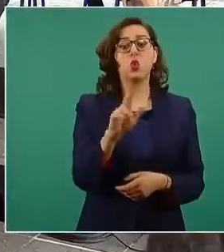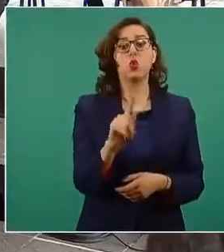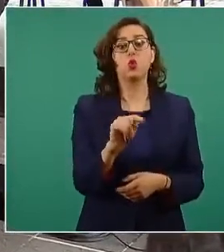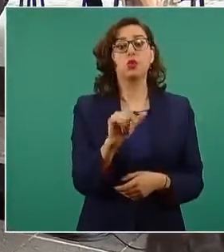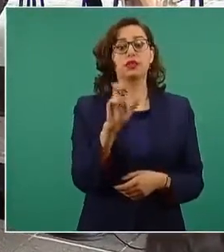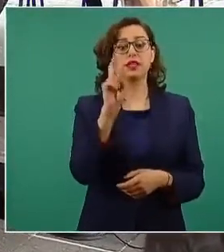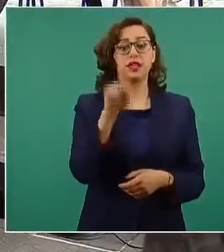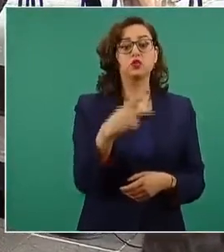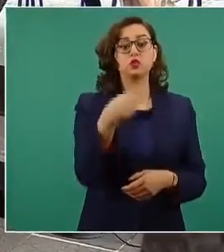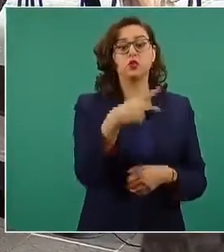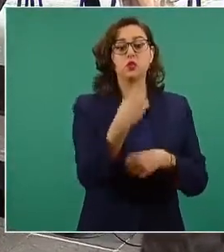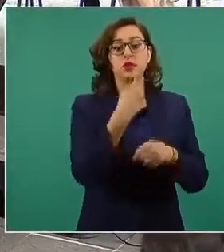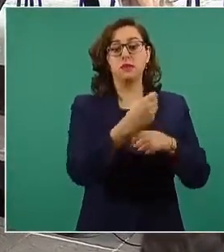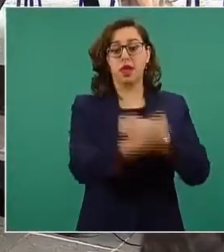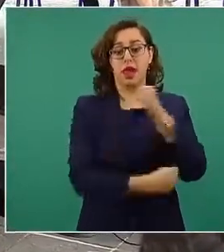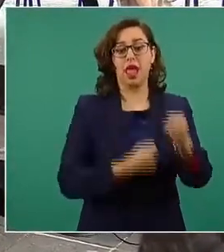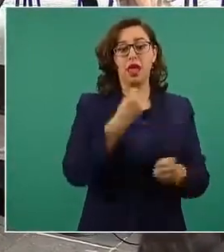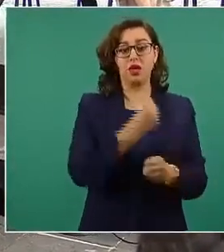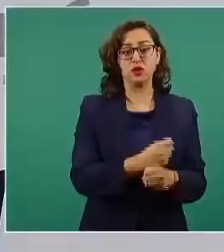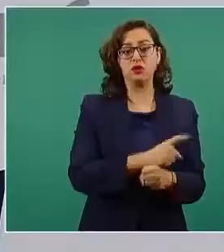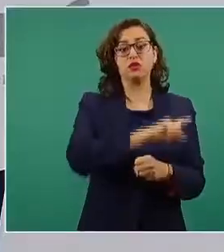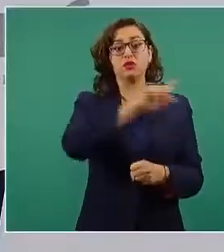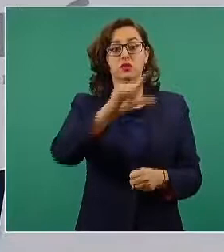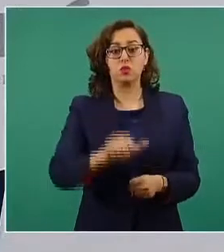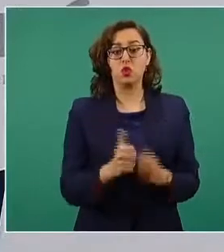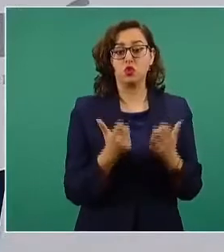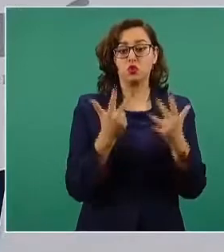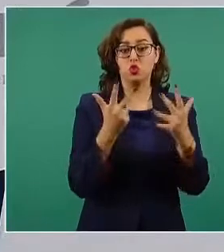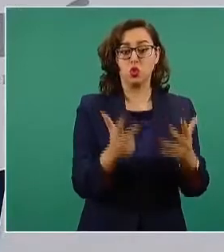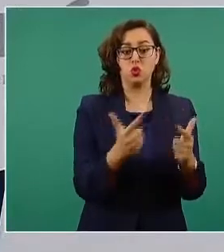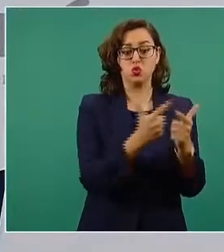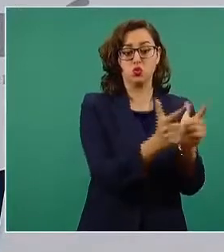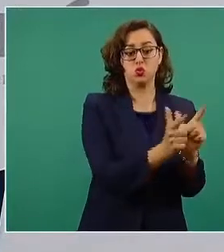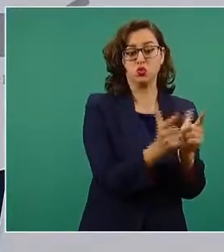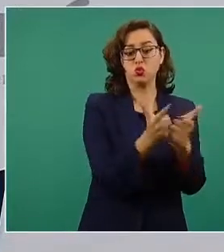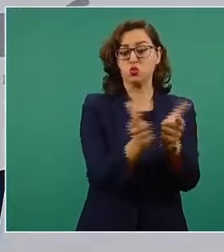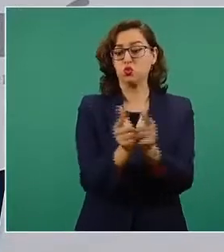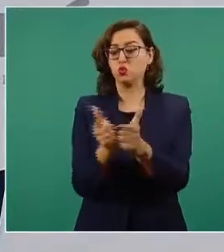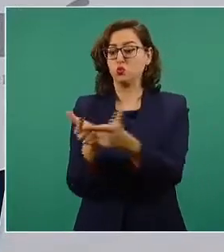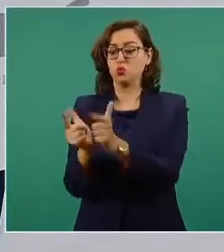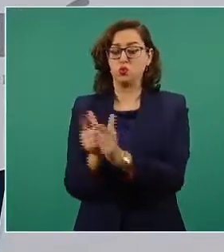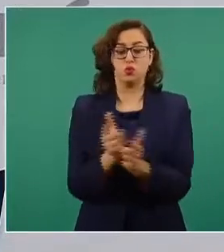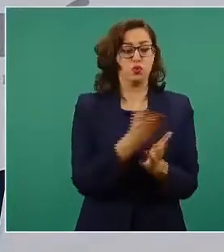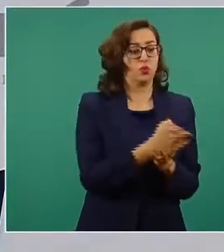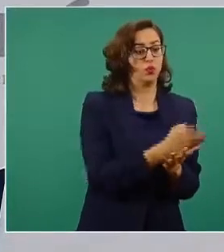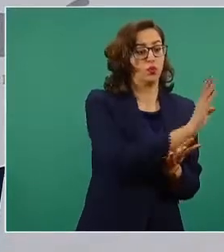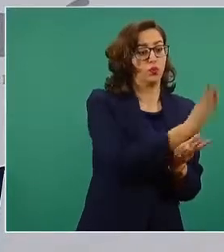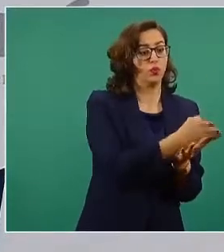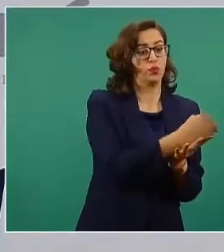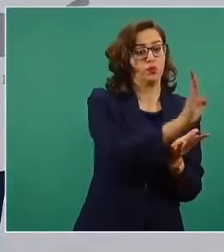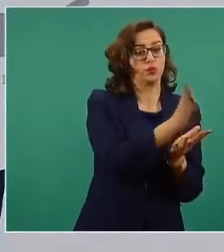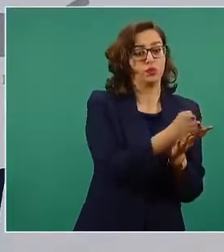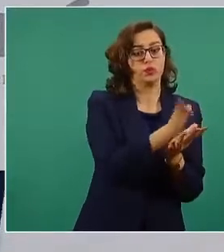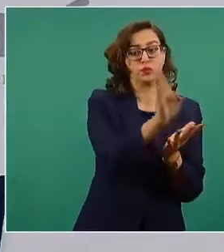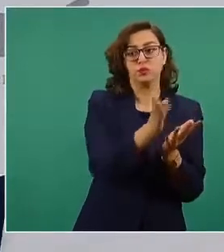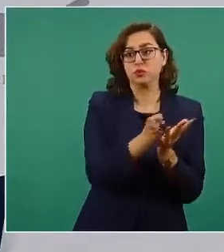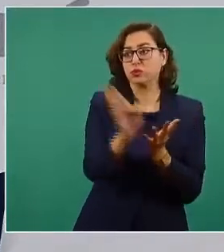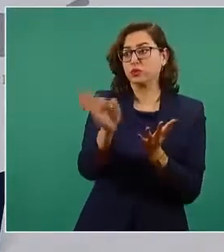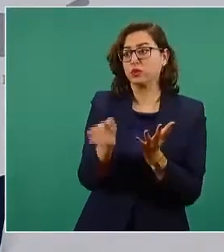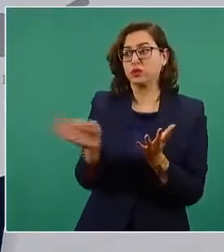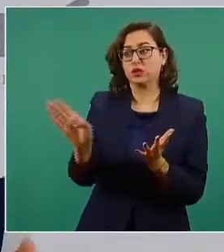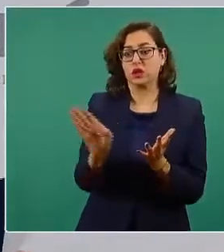1 pedernal. Partieron 8 calpulis, encabezados por 4 Teomamaque, uno de